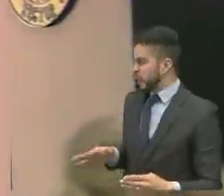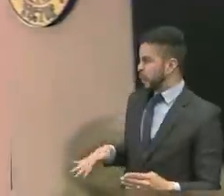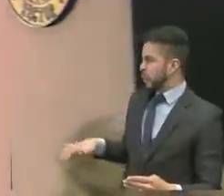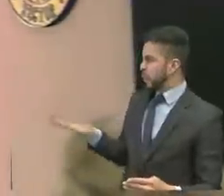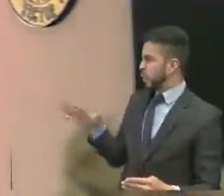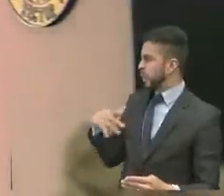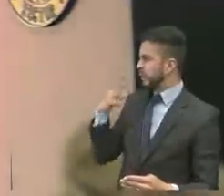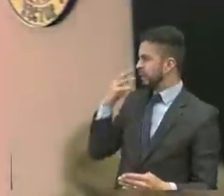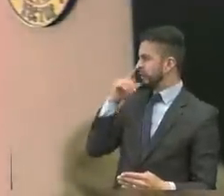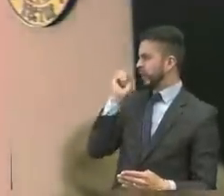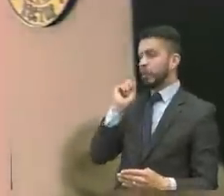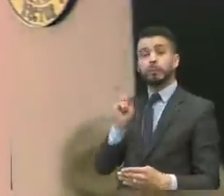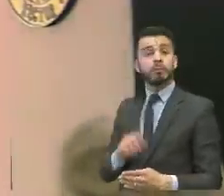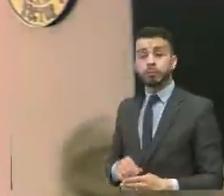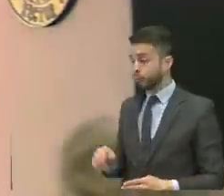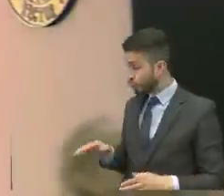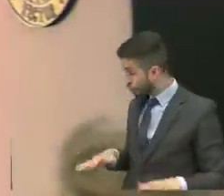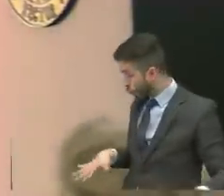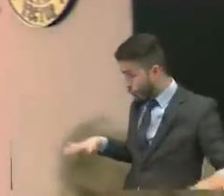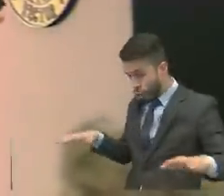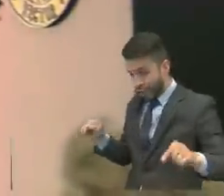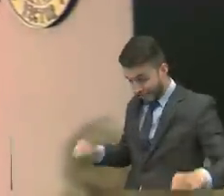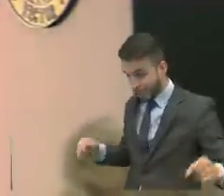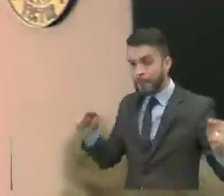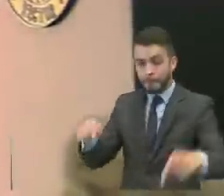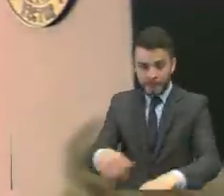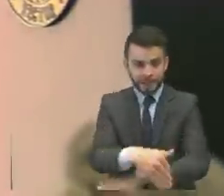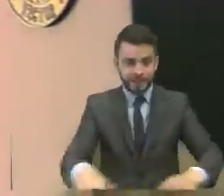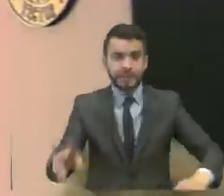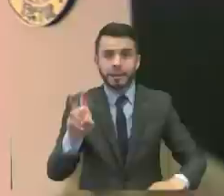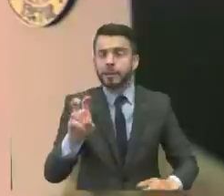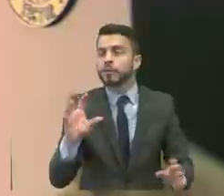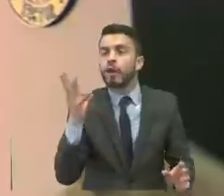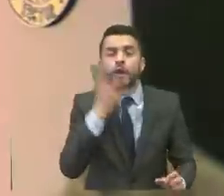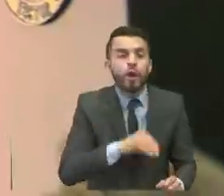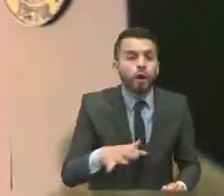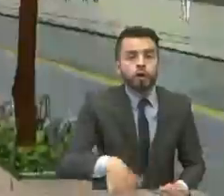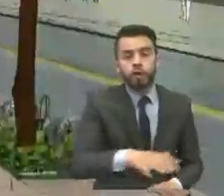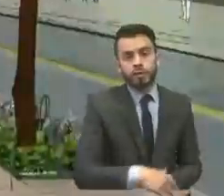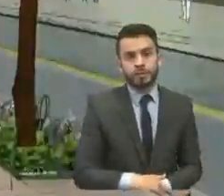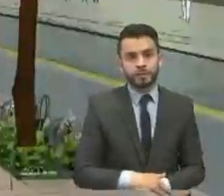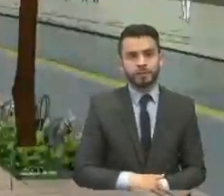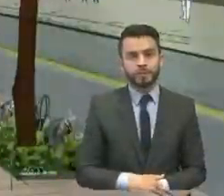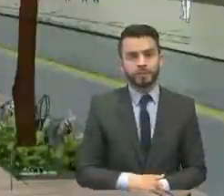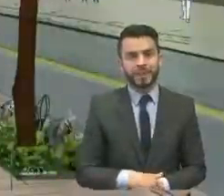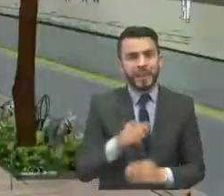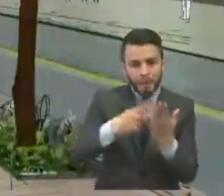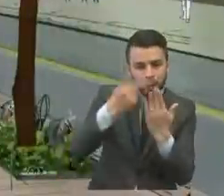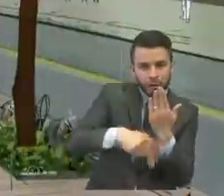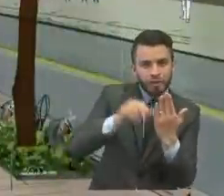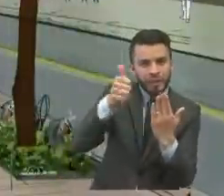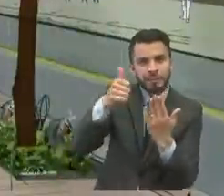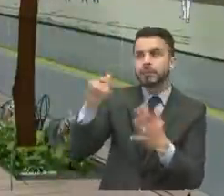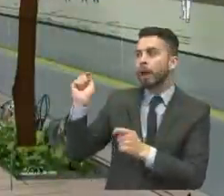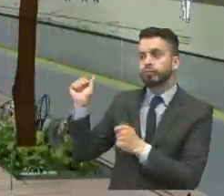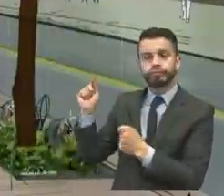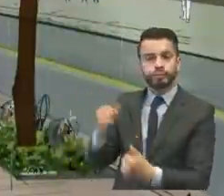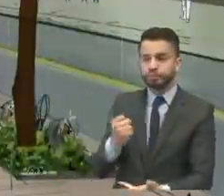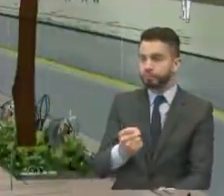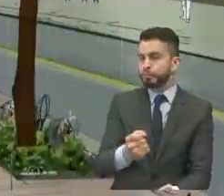tener 16 interacciones, de esas 10 ya están financiadas. ¿Cómo se vería? Algo así.